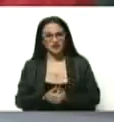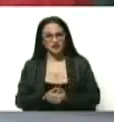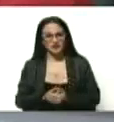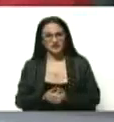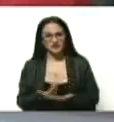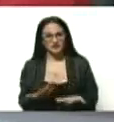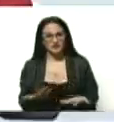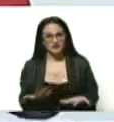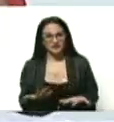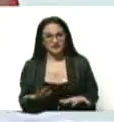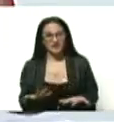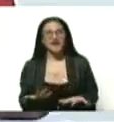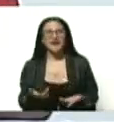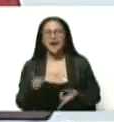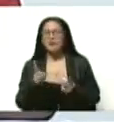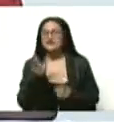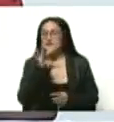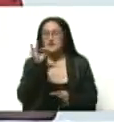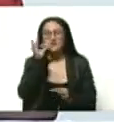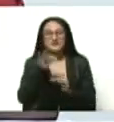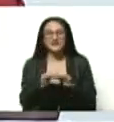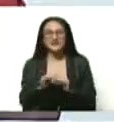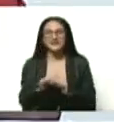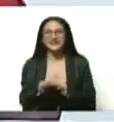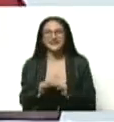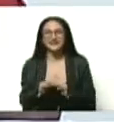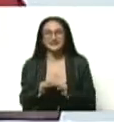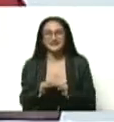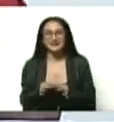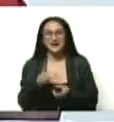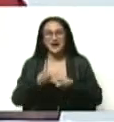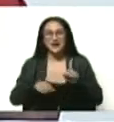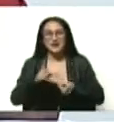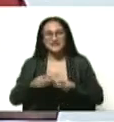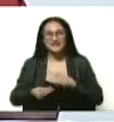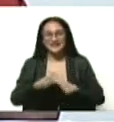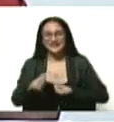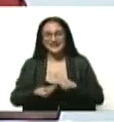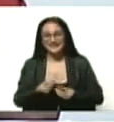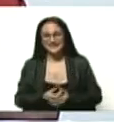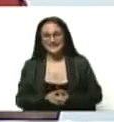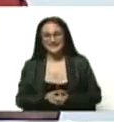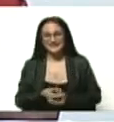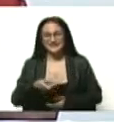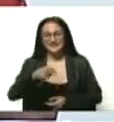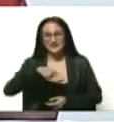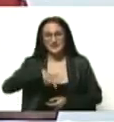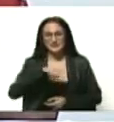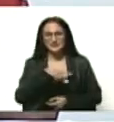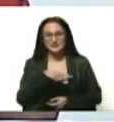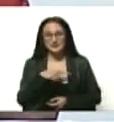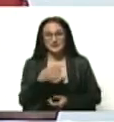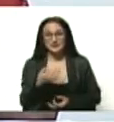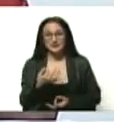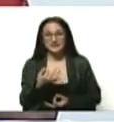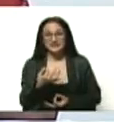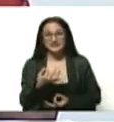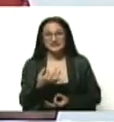Porque no, a veces no tienen fe en lo que están haciendo. Nosotros nos cargamos de una gran